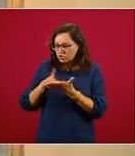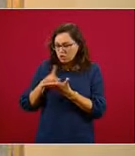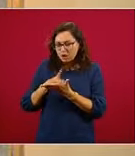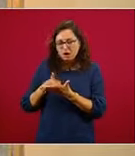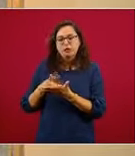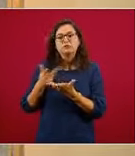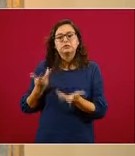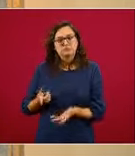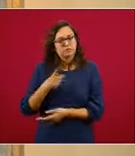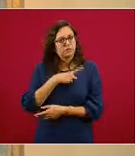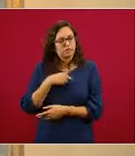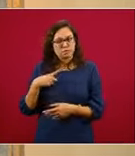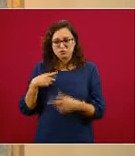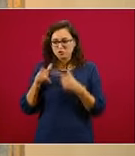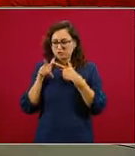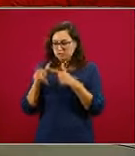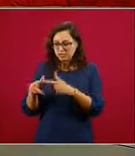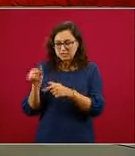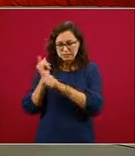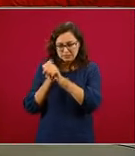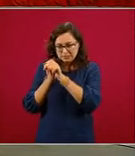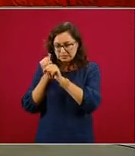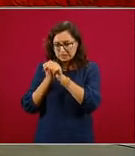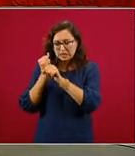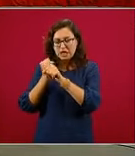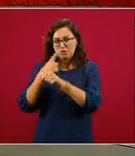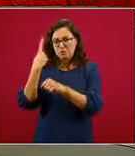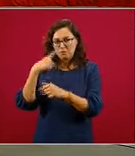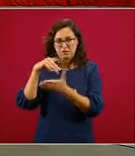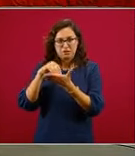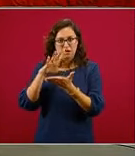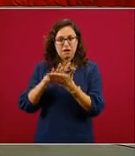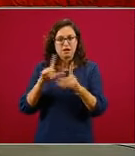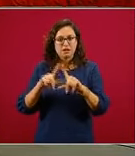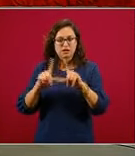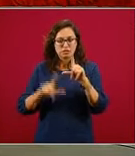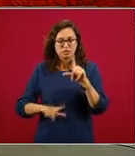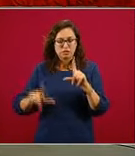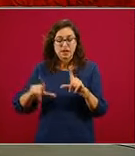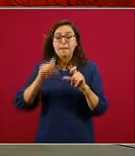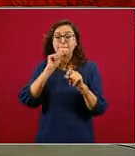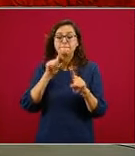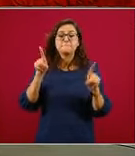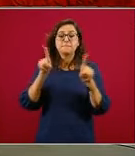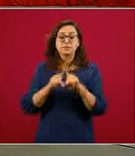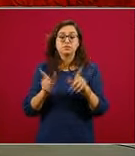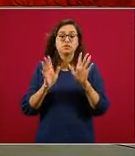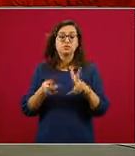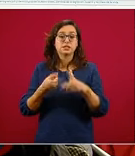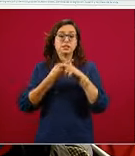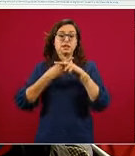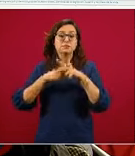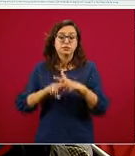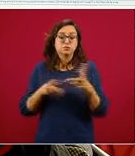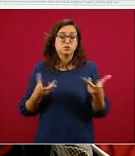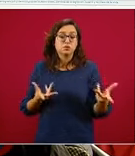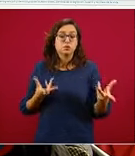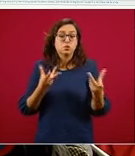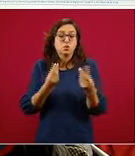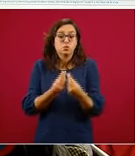poder cotejar datos de encuestas nacionales, y además también hemos empezado a hacer colaboraciones